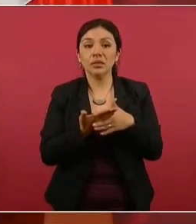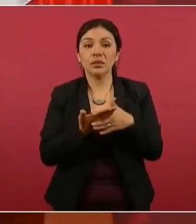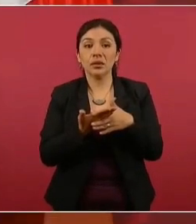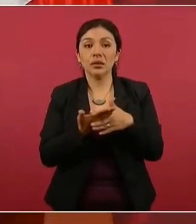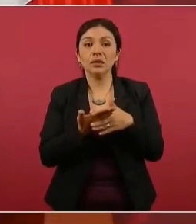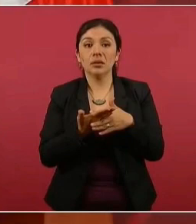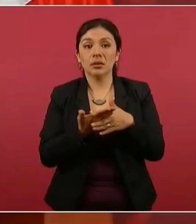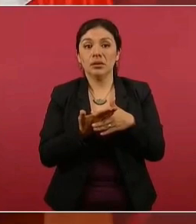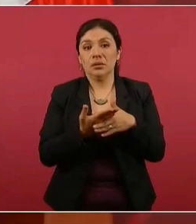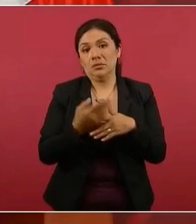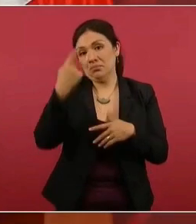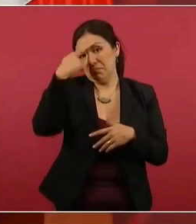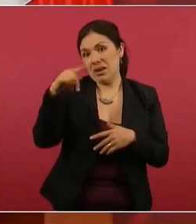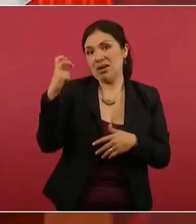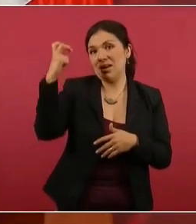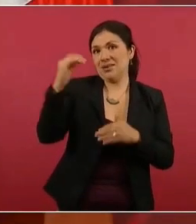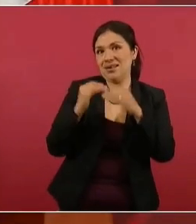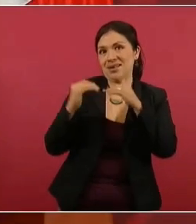de esto.